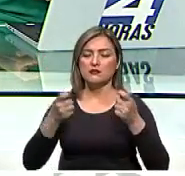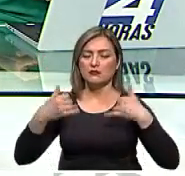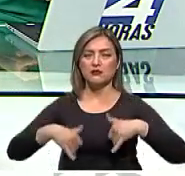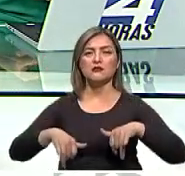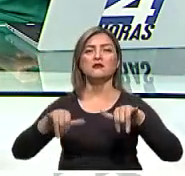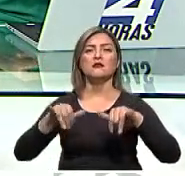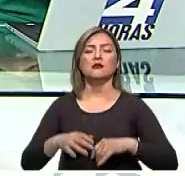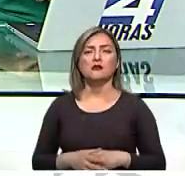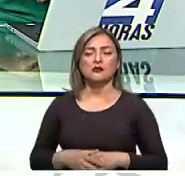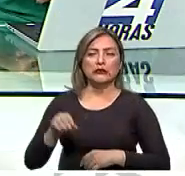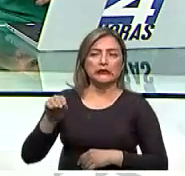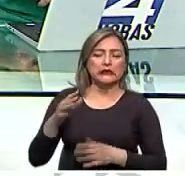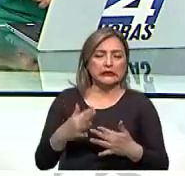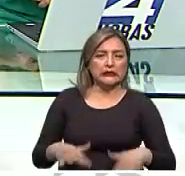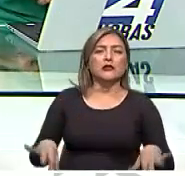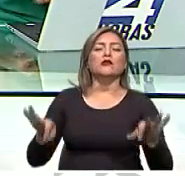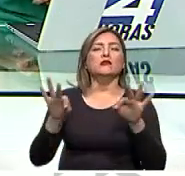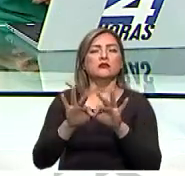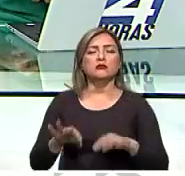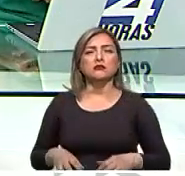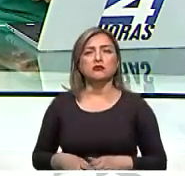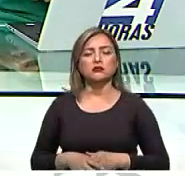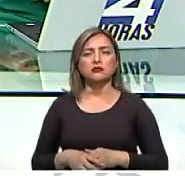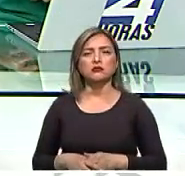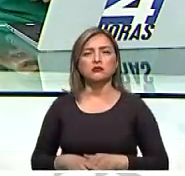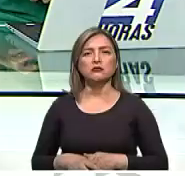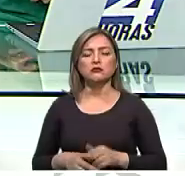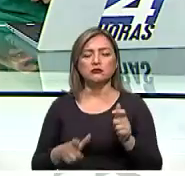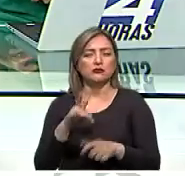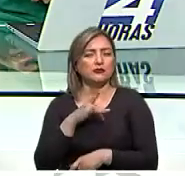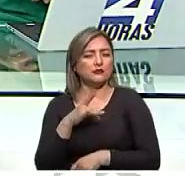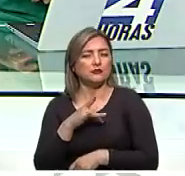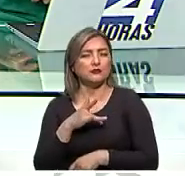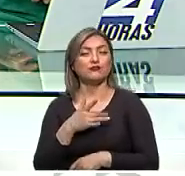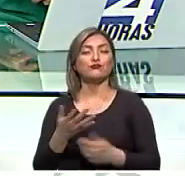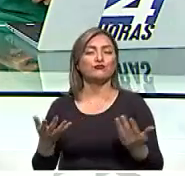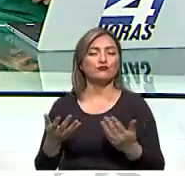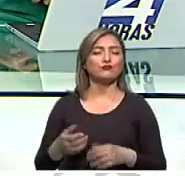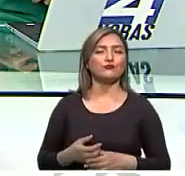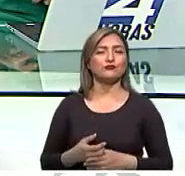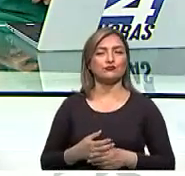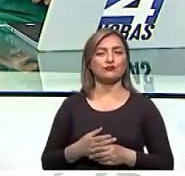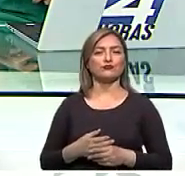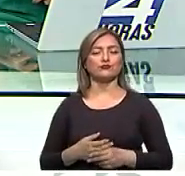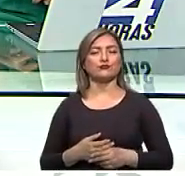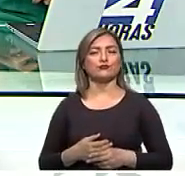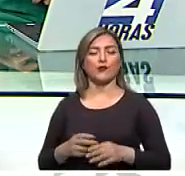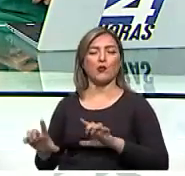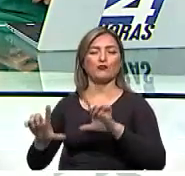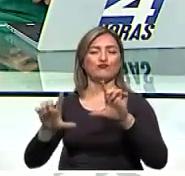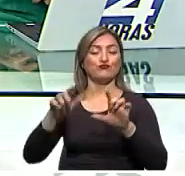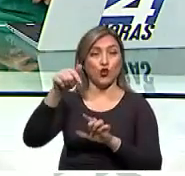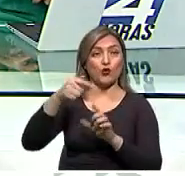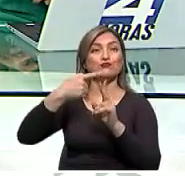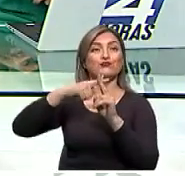operativos disuasivos importantes para que la gente pues se sienta relacionada también con este pico y placa que desde